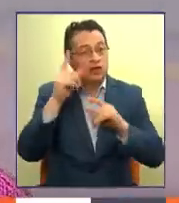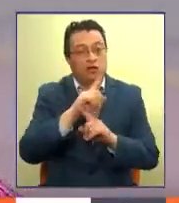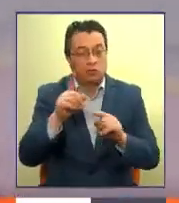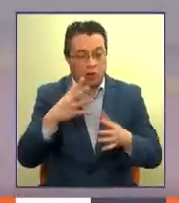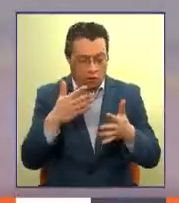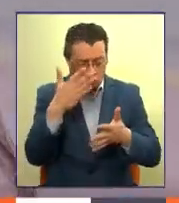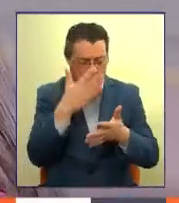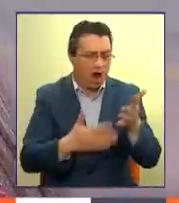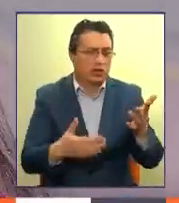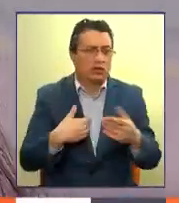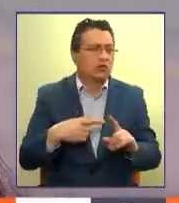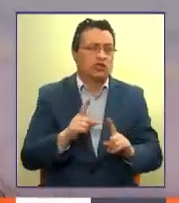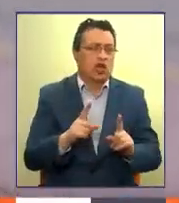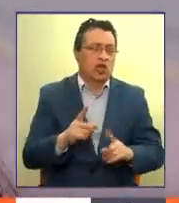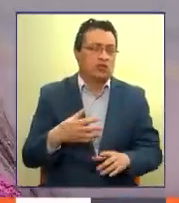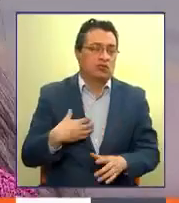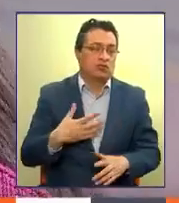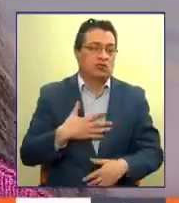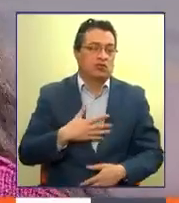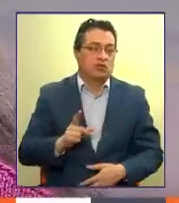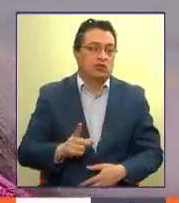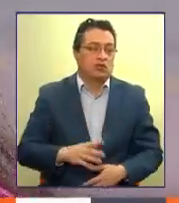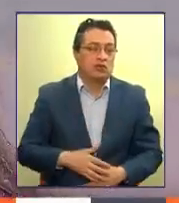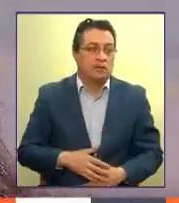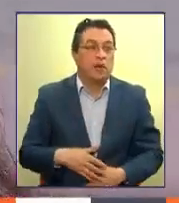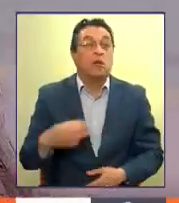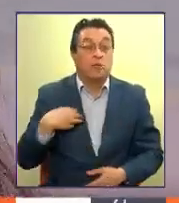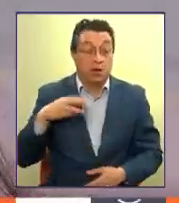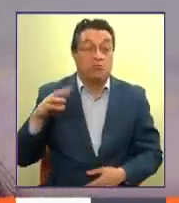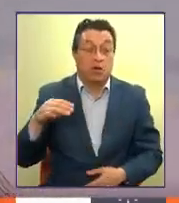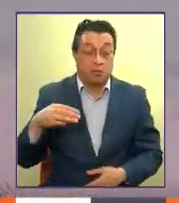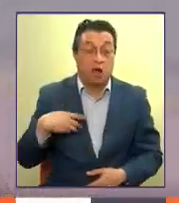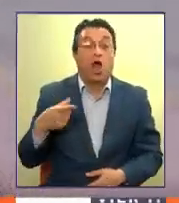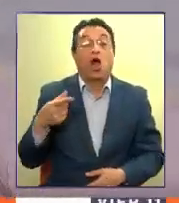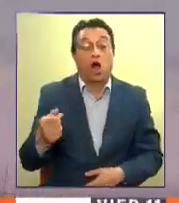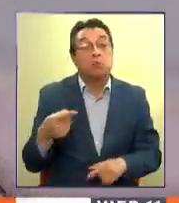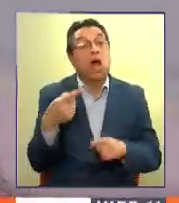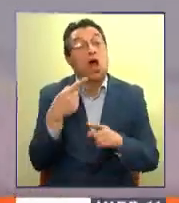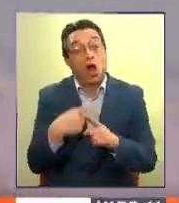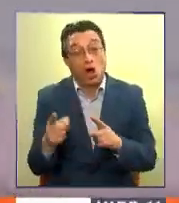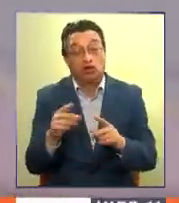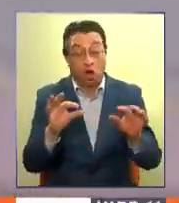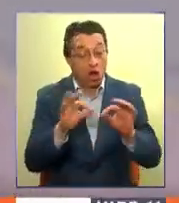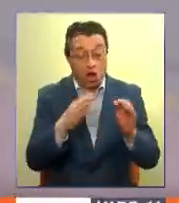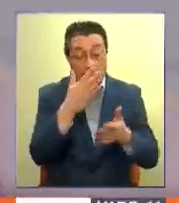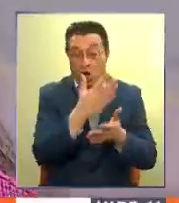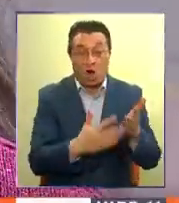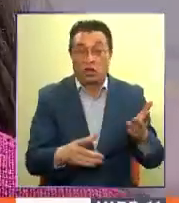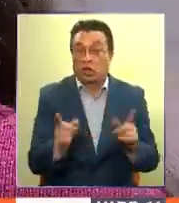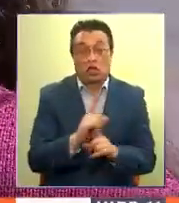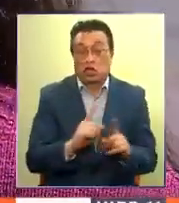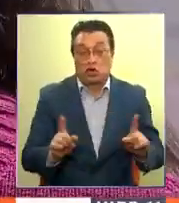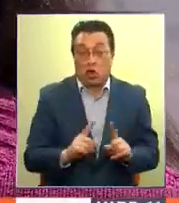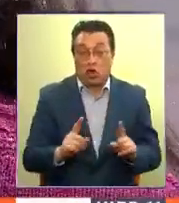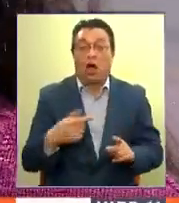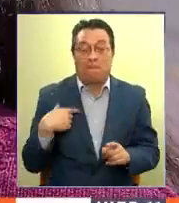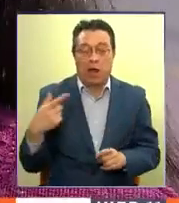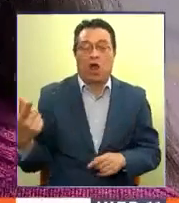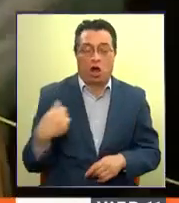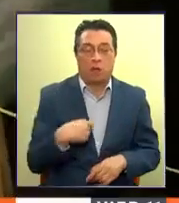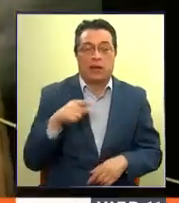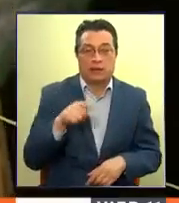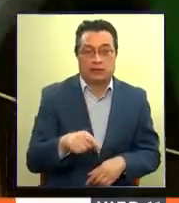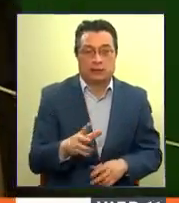algo así. Pero mi mamá me compra otros que no corta, que son buenos, que lo